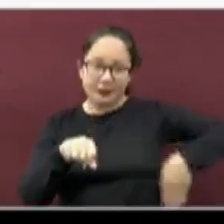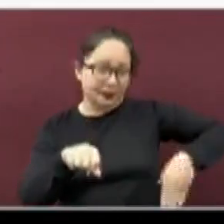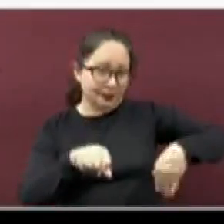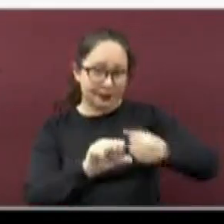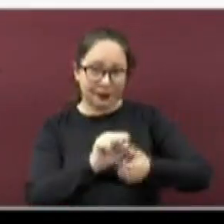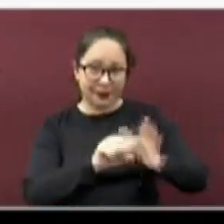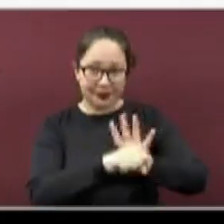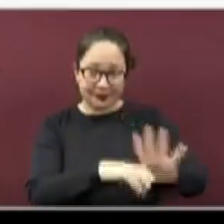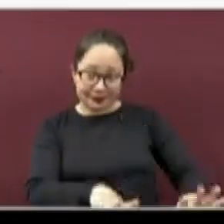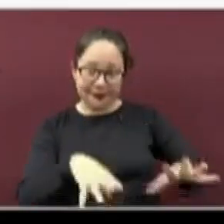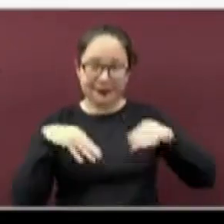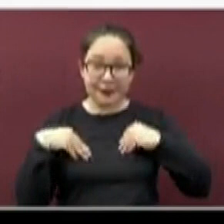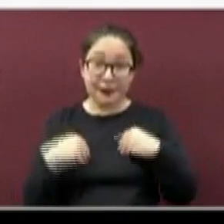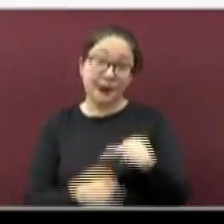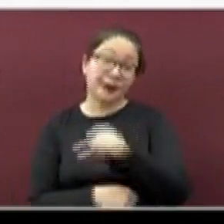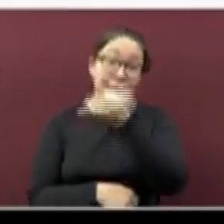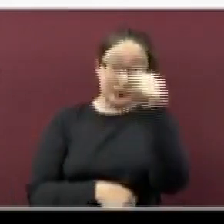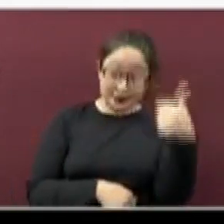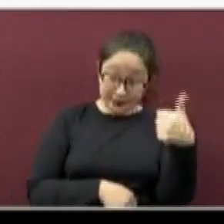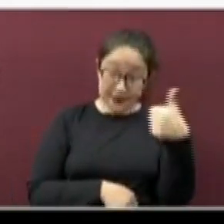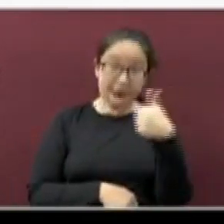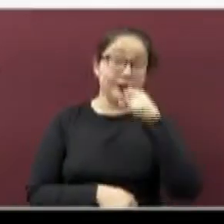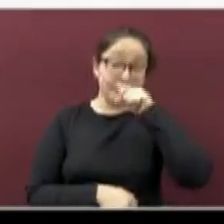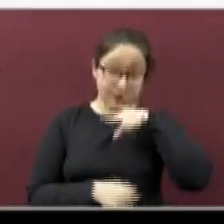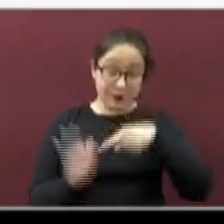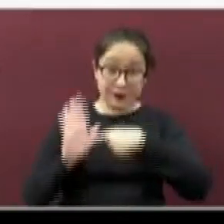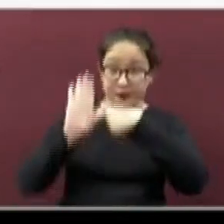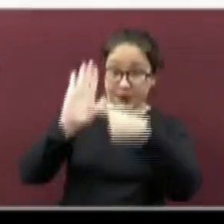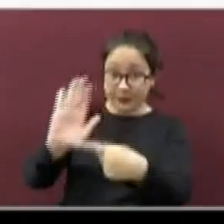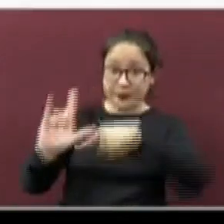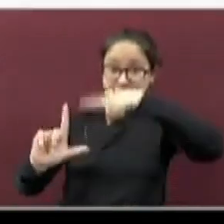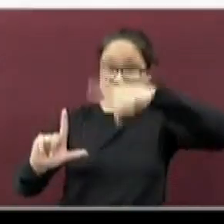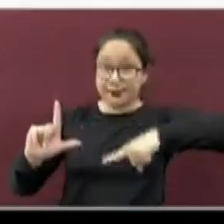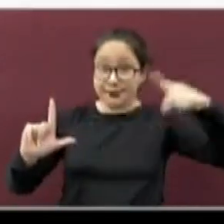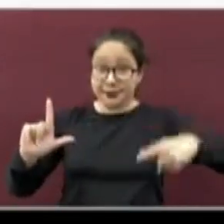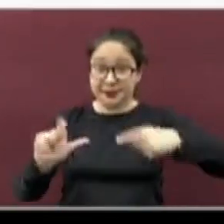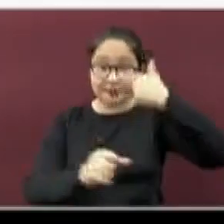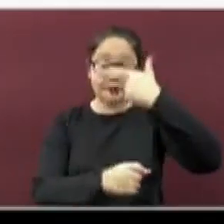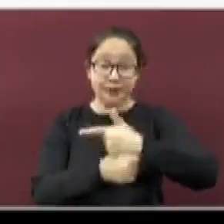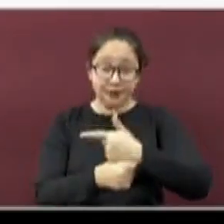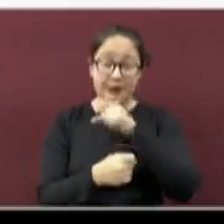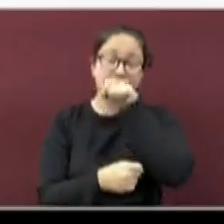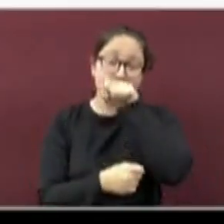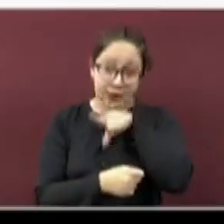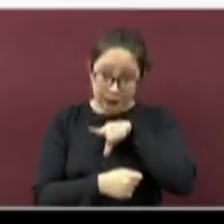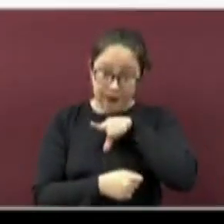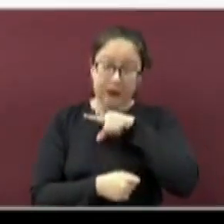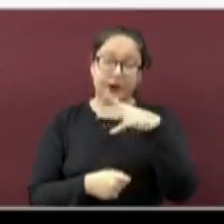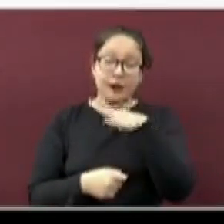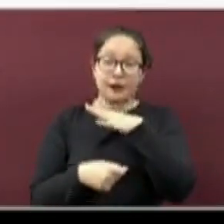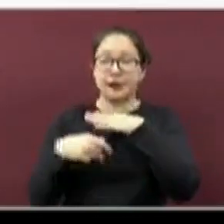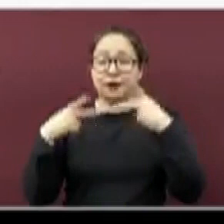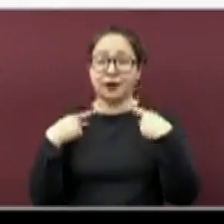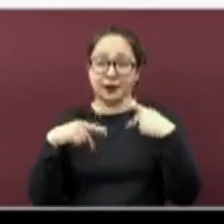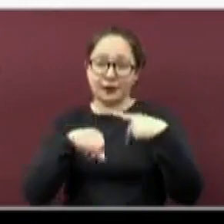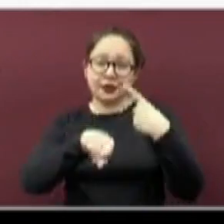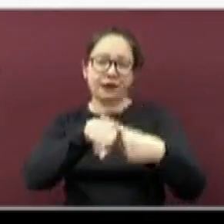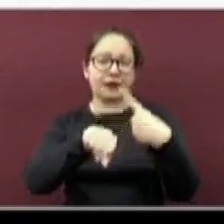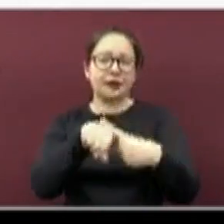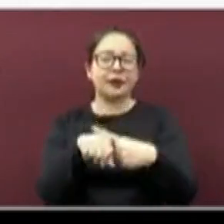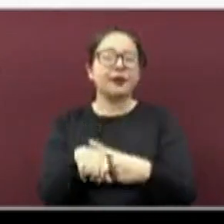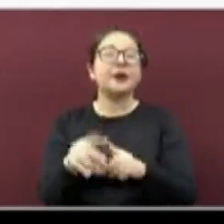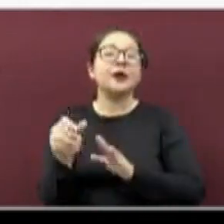síntomas. Y otros que se muestran en el gráfico y también presentan casos con la infección activa